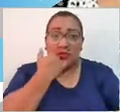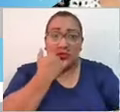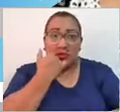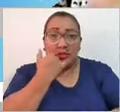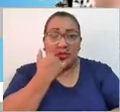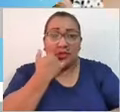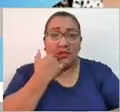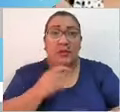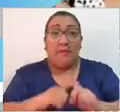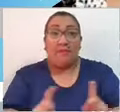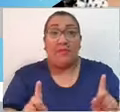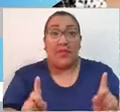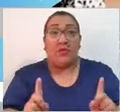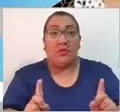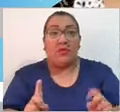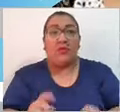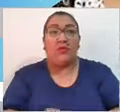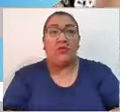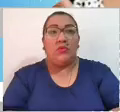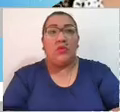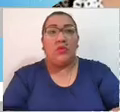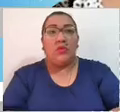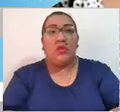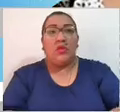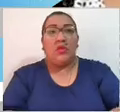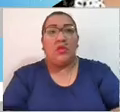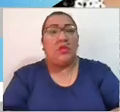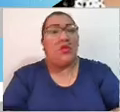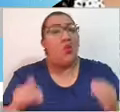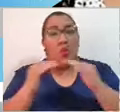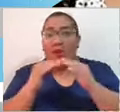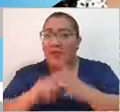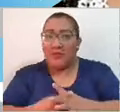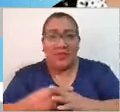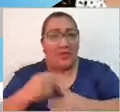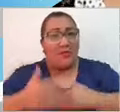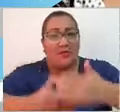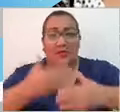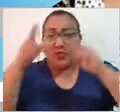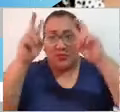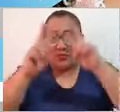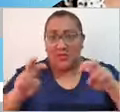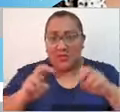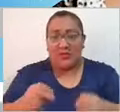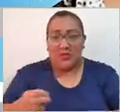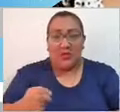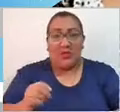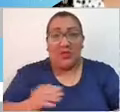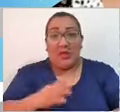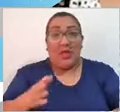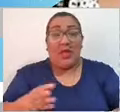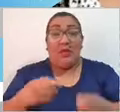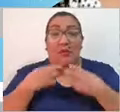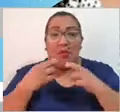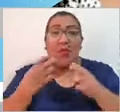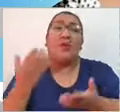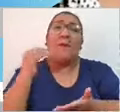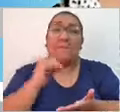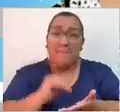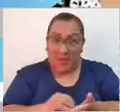de parte del empleador, pero y de todas maneras deberá iniciar el procedimiento de investigación. En el sector público